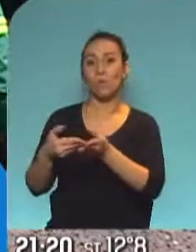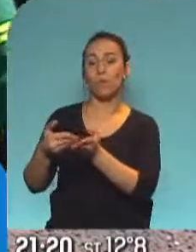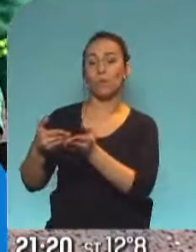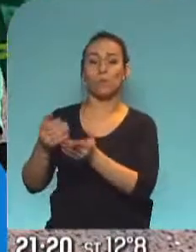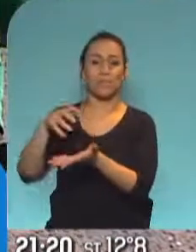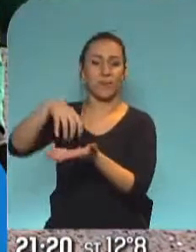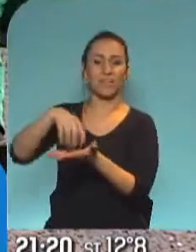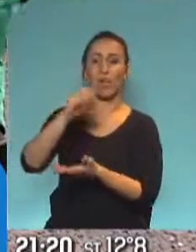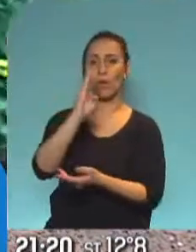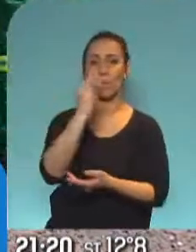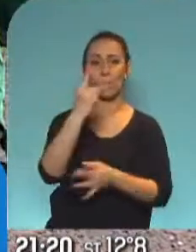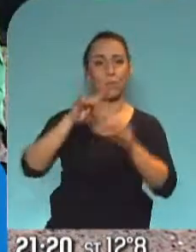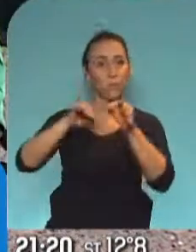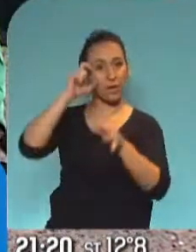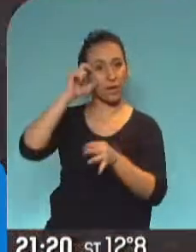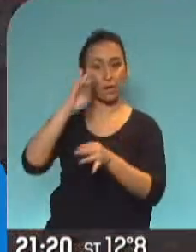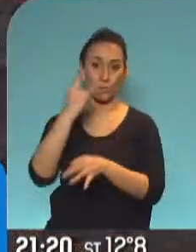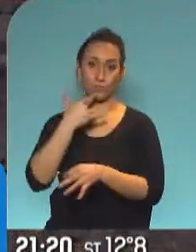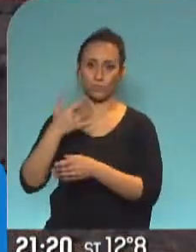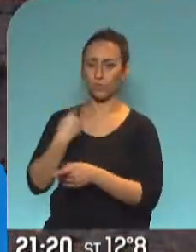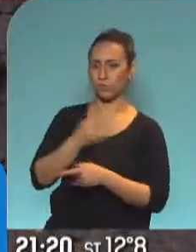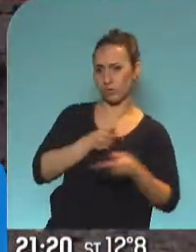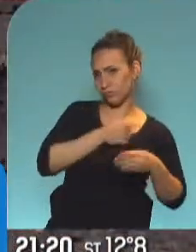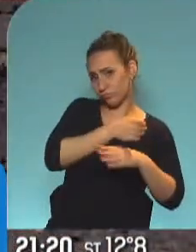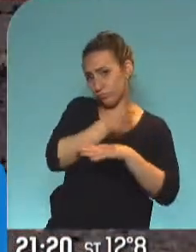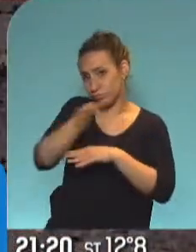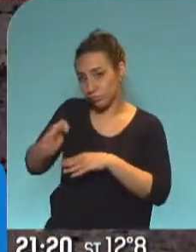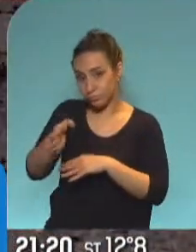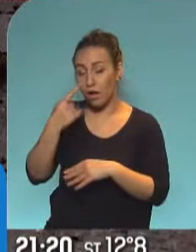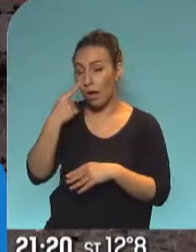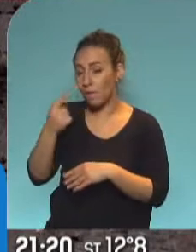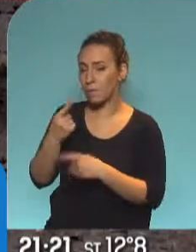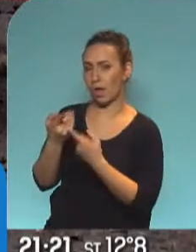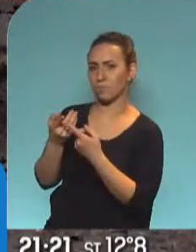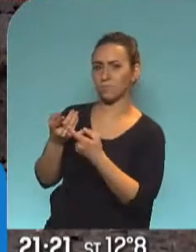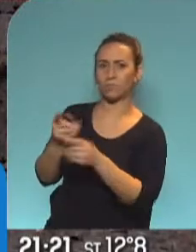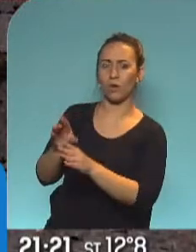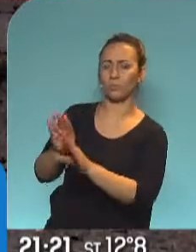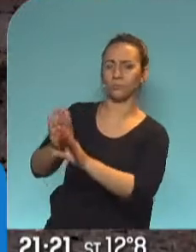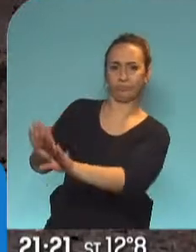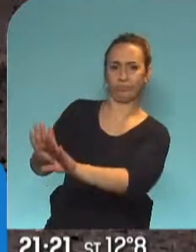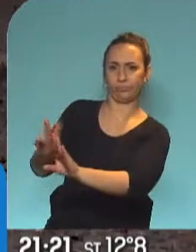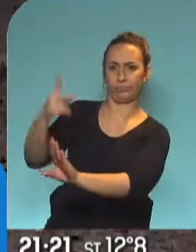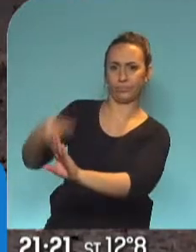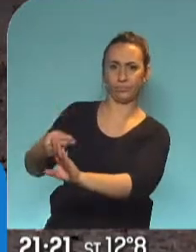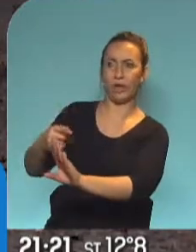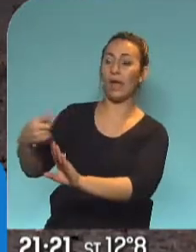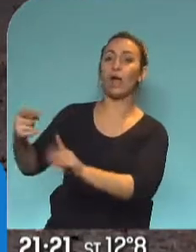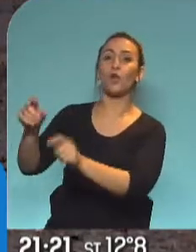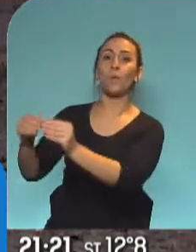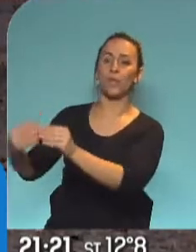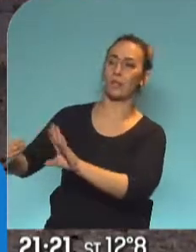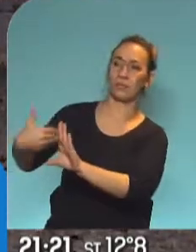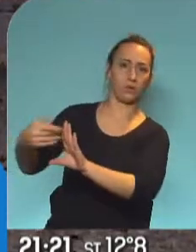20 personas en auto fuimos a Buquebús para tratar de bloquear que no ingresen los compañeros, hablar y que entiendan nuestra